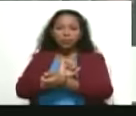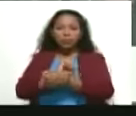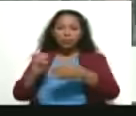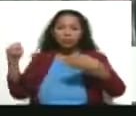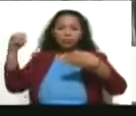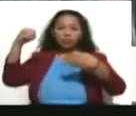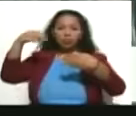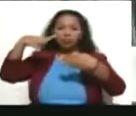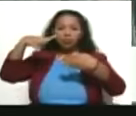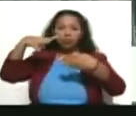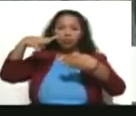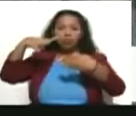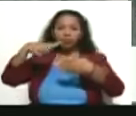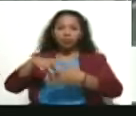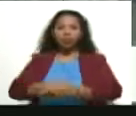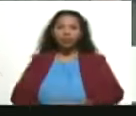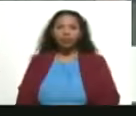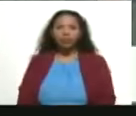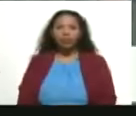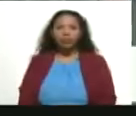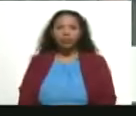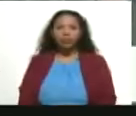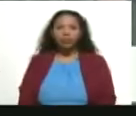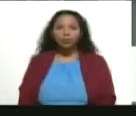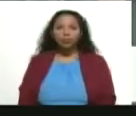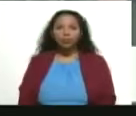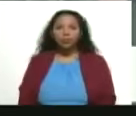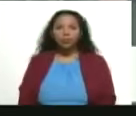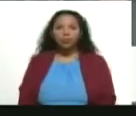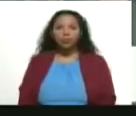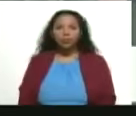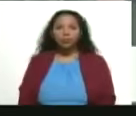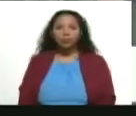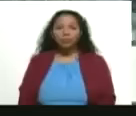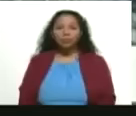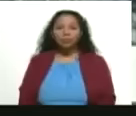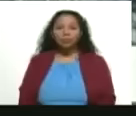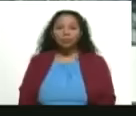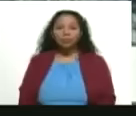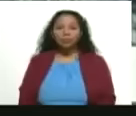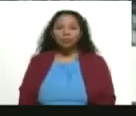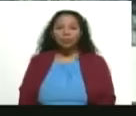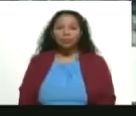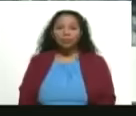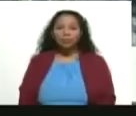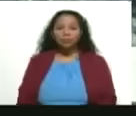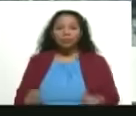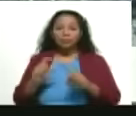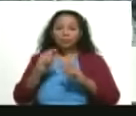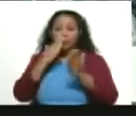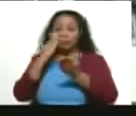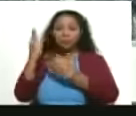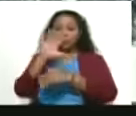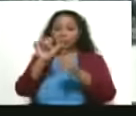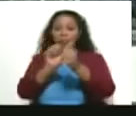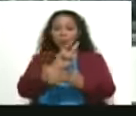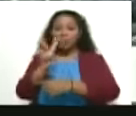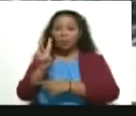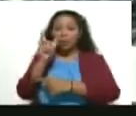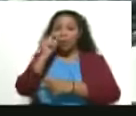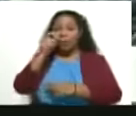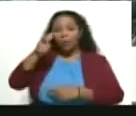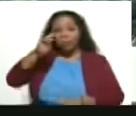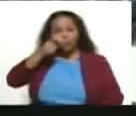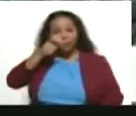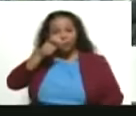Venezuela nace en el Esequibo. ¡Nace en el Esequibo! Bien, palabras del vicepresidente sectorial Remigio Ceballos